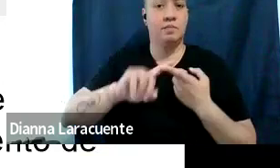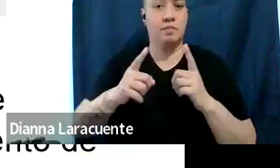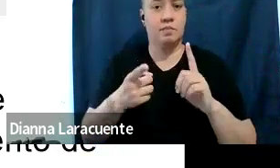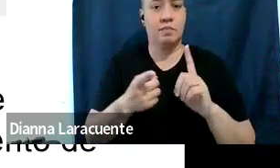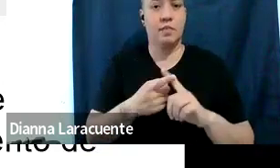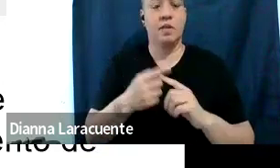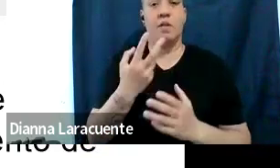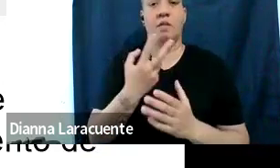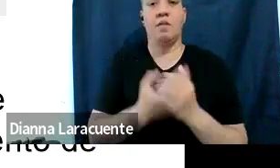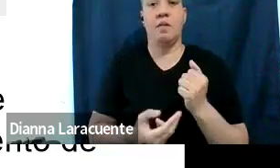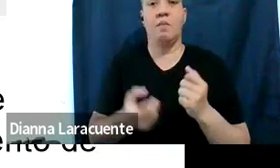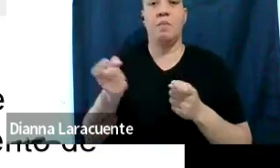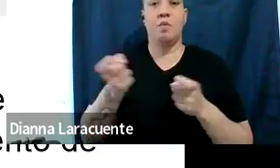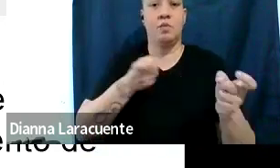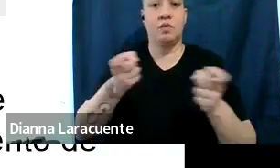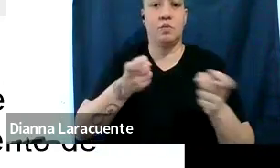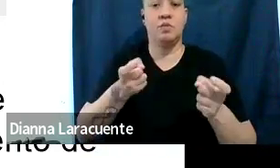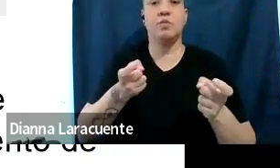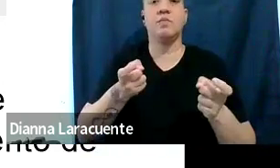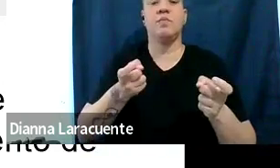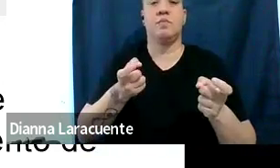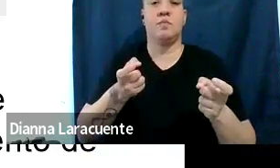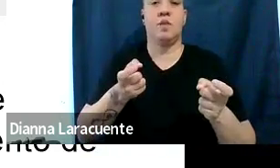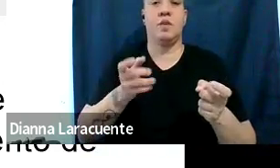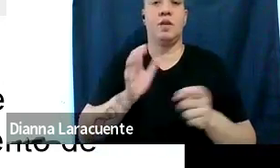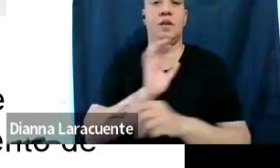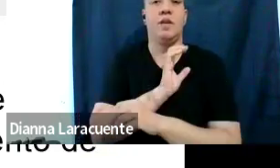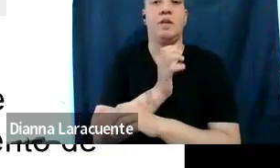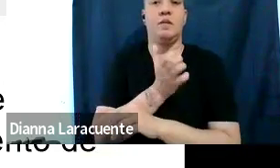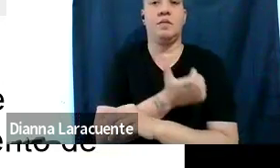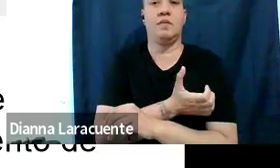ambos imperios y sus energías